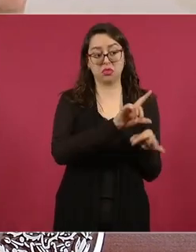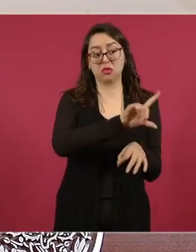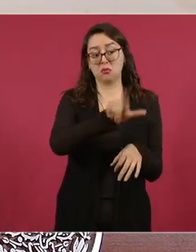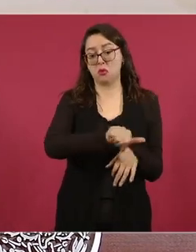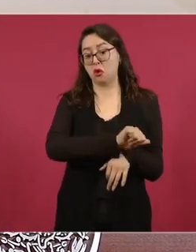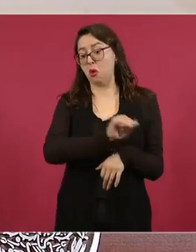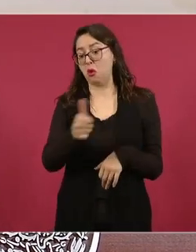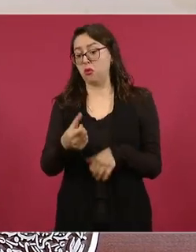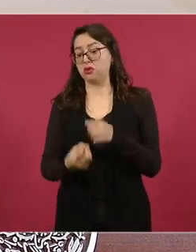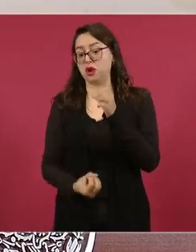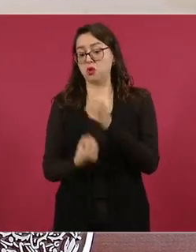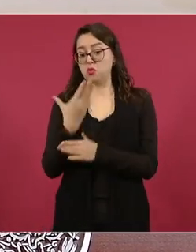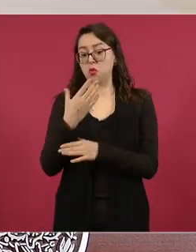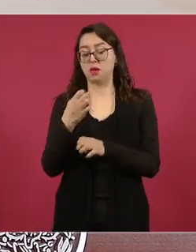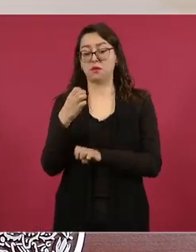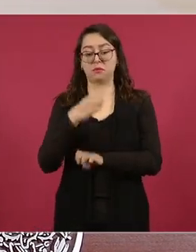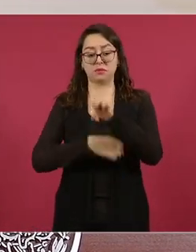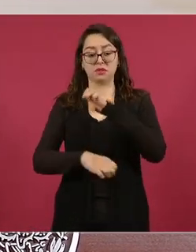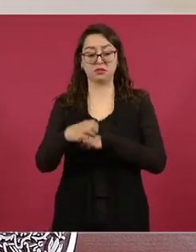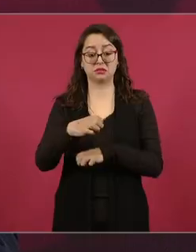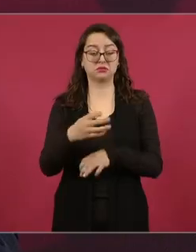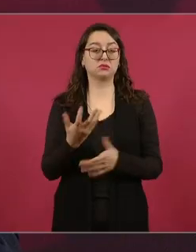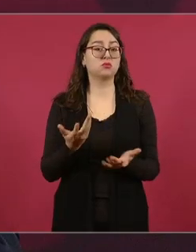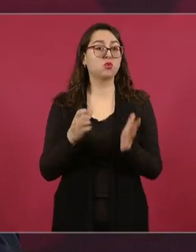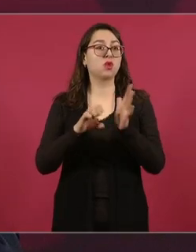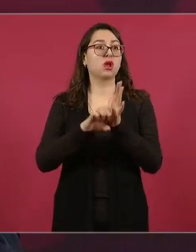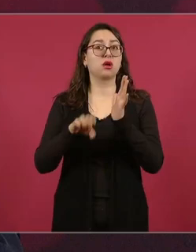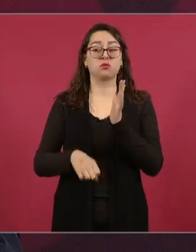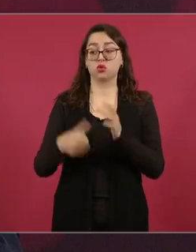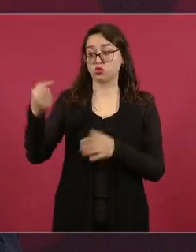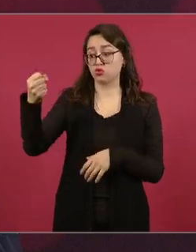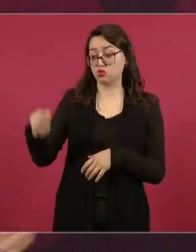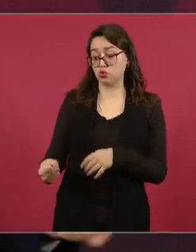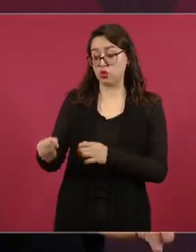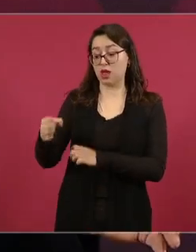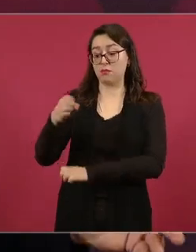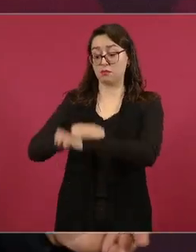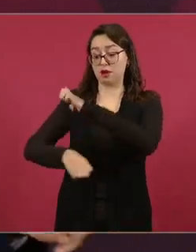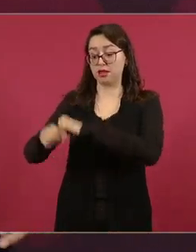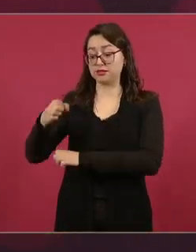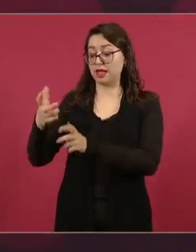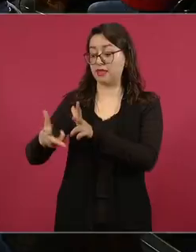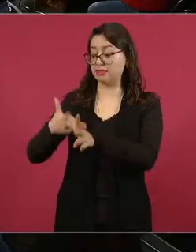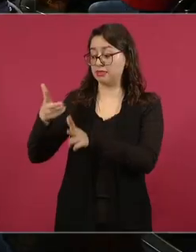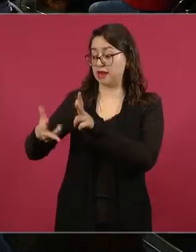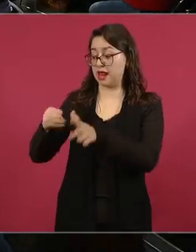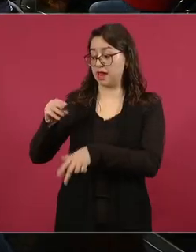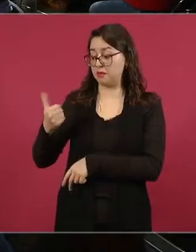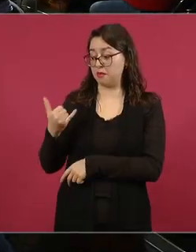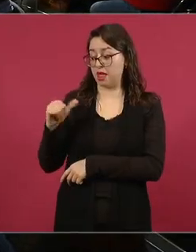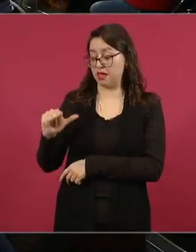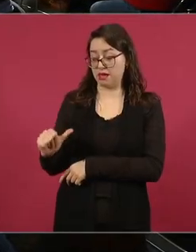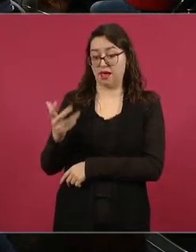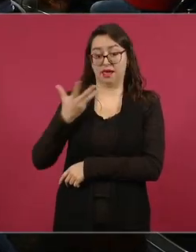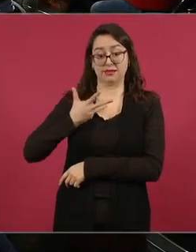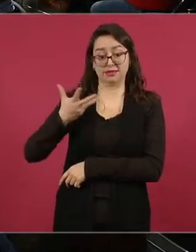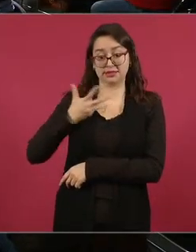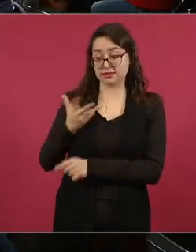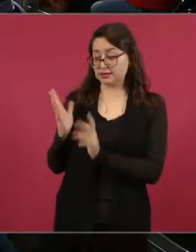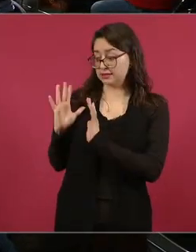Ya existe el Tren Maya como empresa, ya existe el Trasísmico